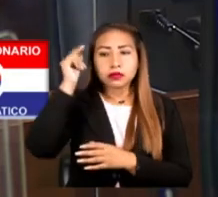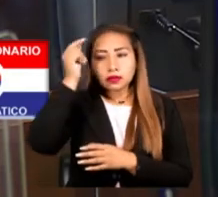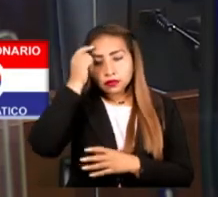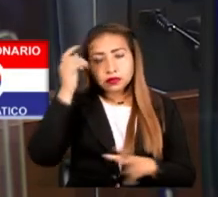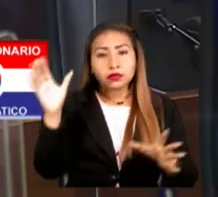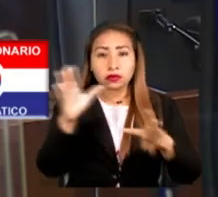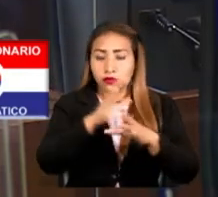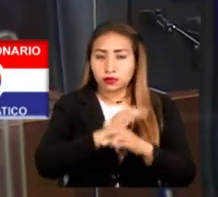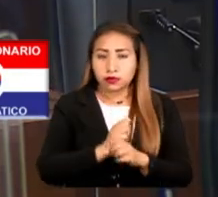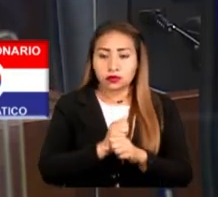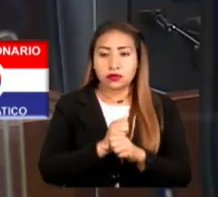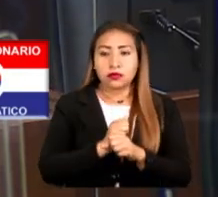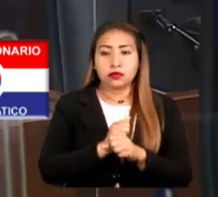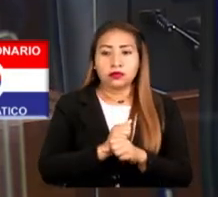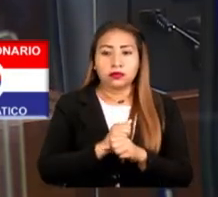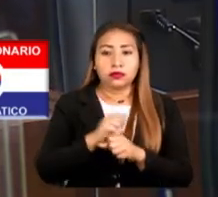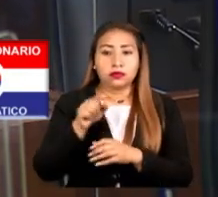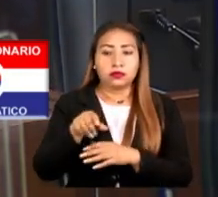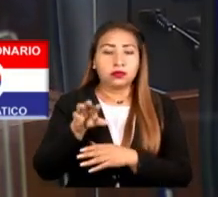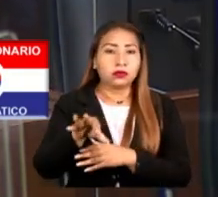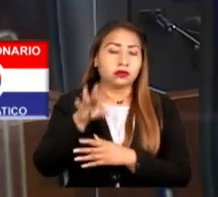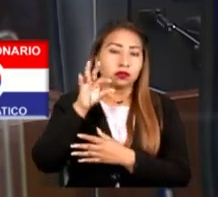esta designación.